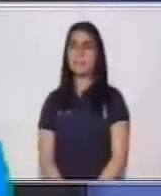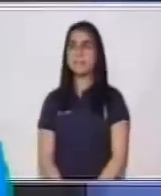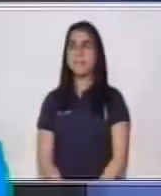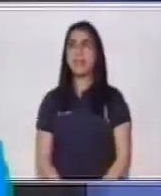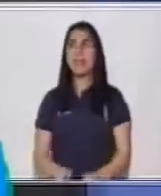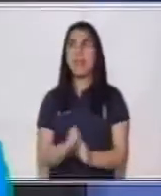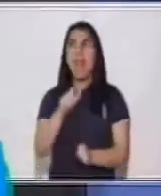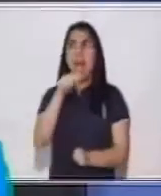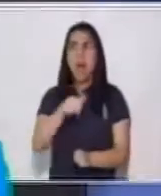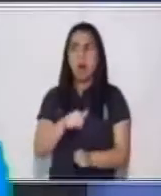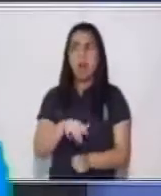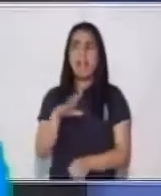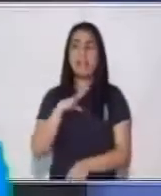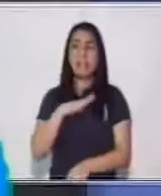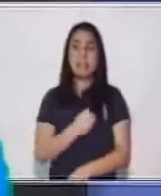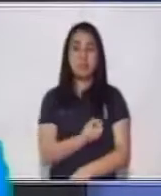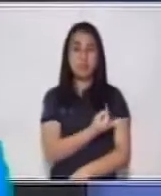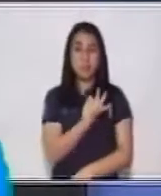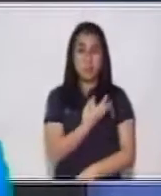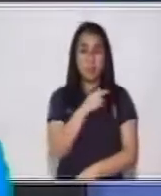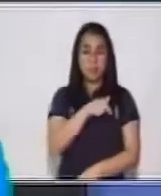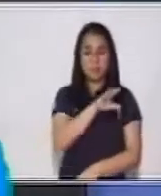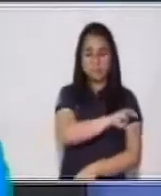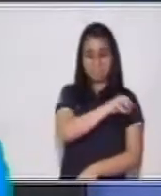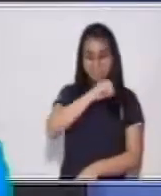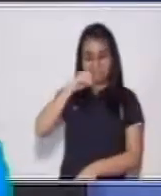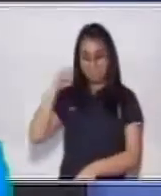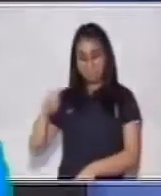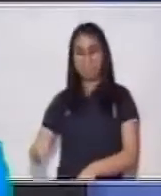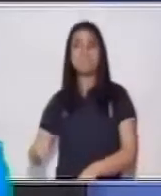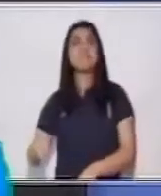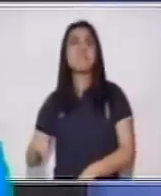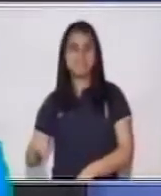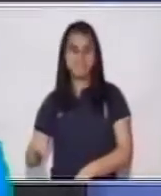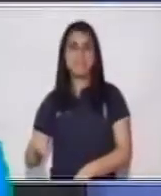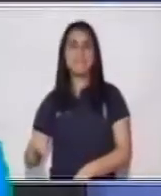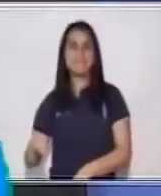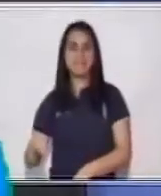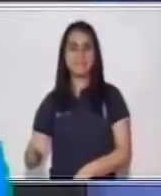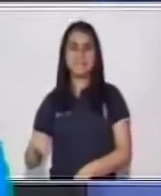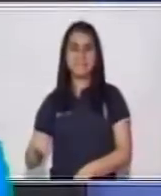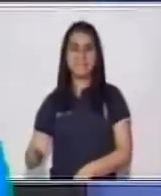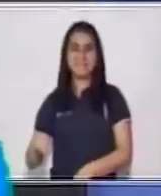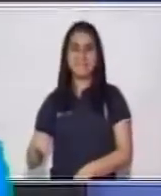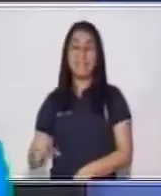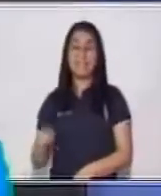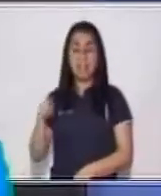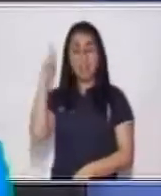dividir, y entonces vamos a encontrar el valor para la distancia x, que es